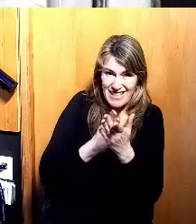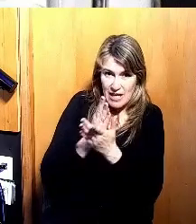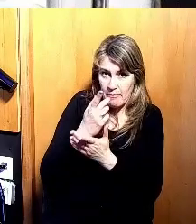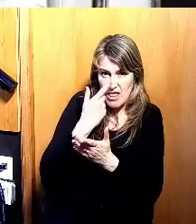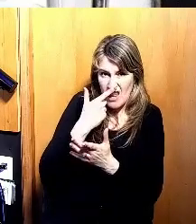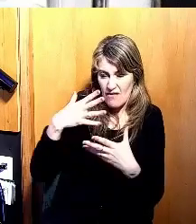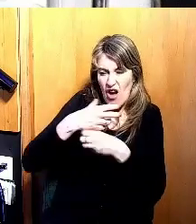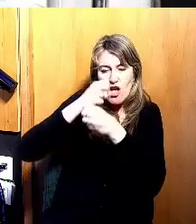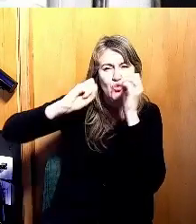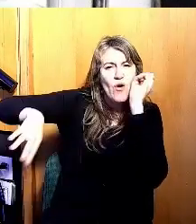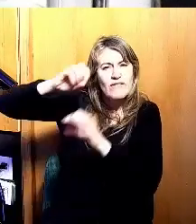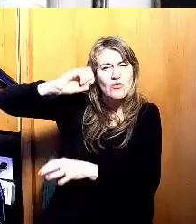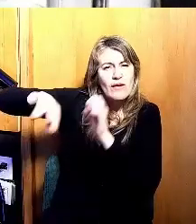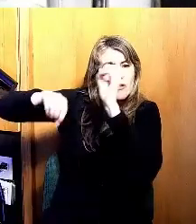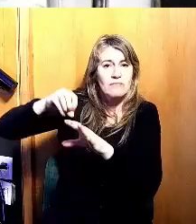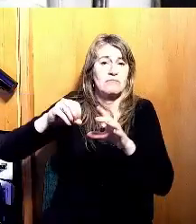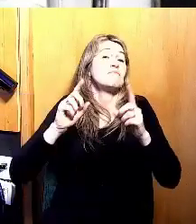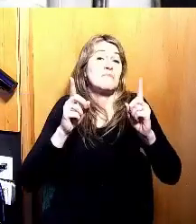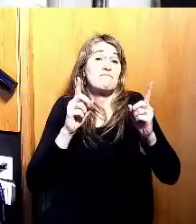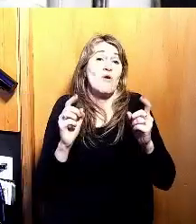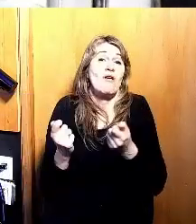problema a nivel local, ¿sí?